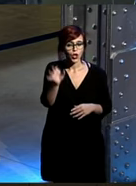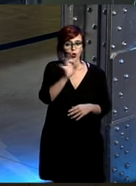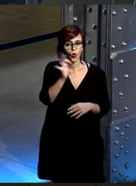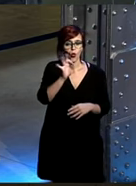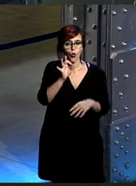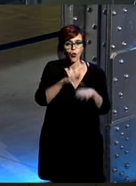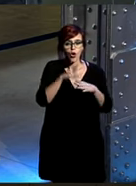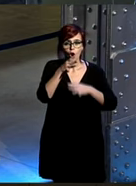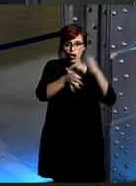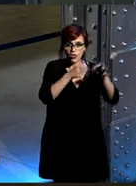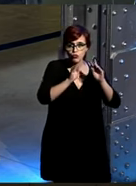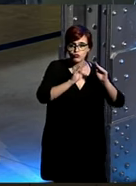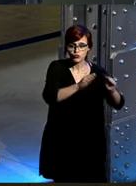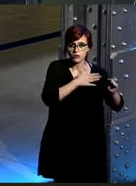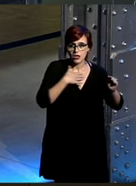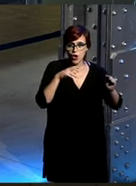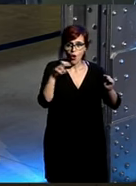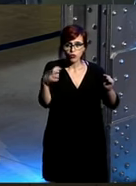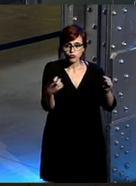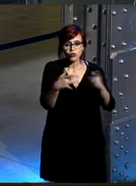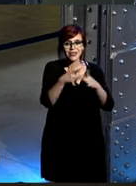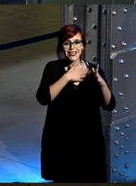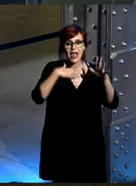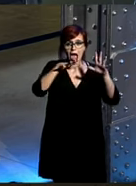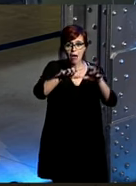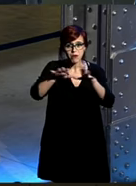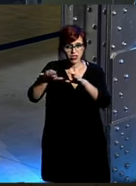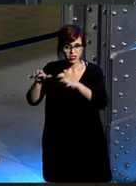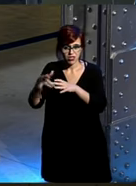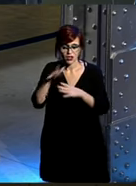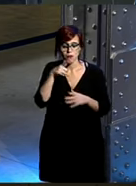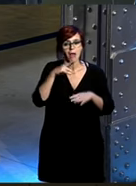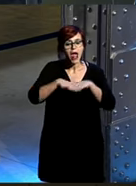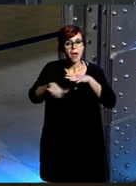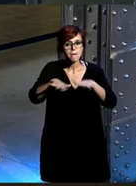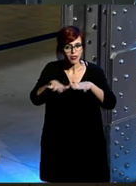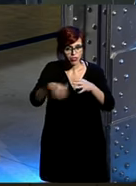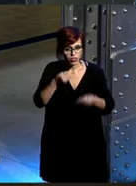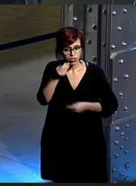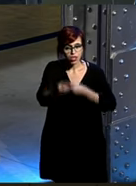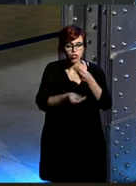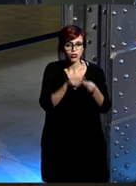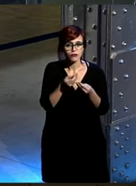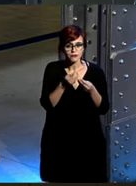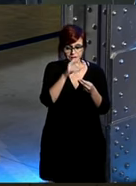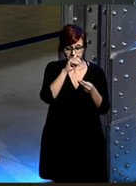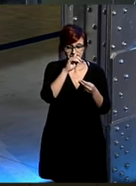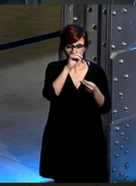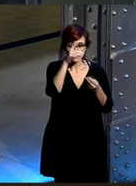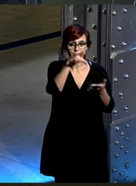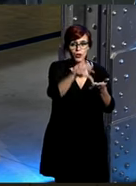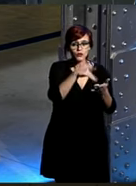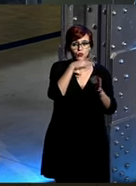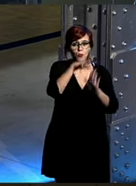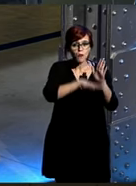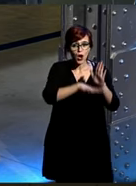función dentro de su organización y que lo que necesita es aprendizaje, y un aprendizaje desde la acción. Y por lo tanto decidimos diseñar